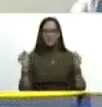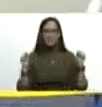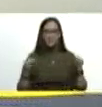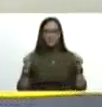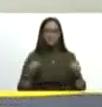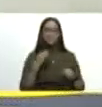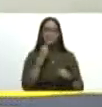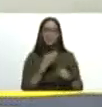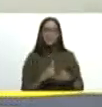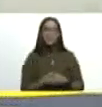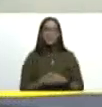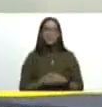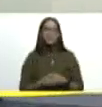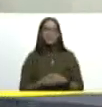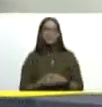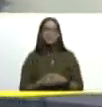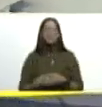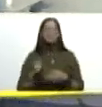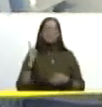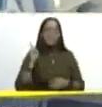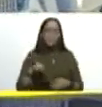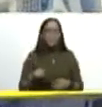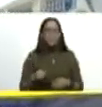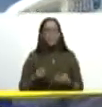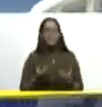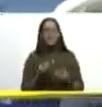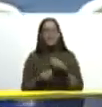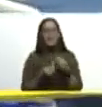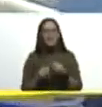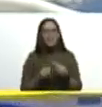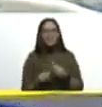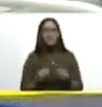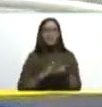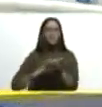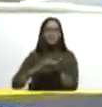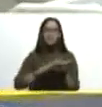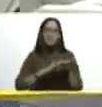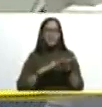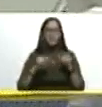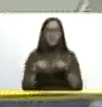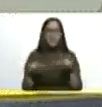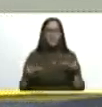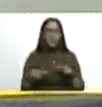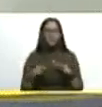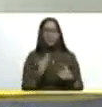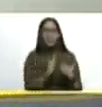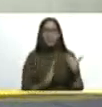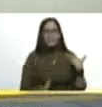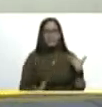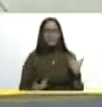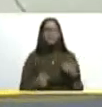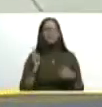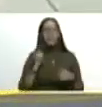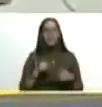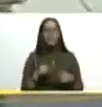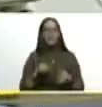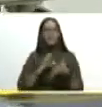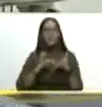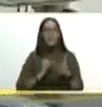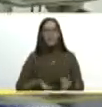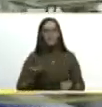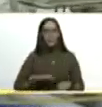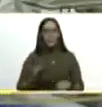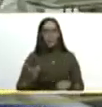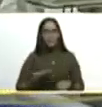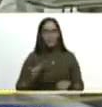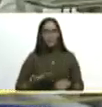Y bueno, nos llena de alegría porque también ellas han formado parte de la recuperación de este espacio. Presidente, aquí también hay un elemento importante,